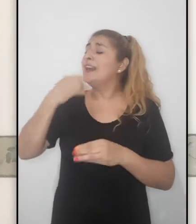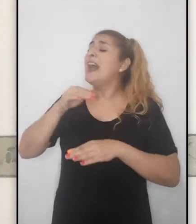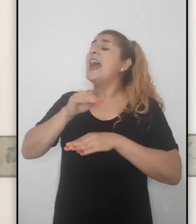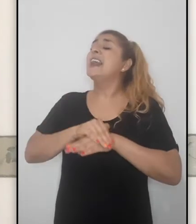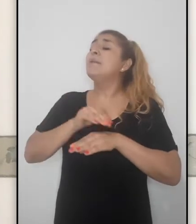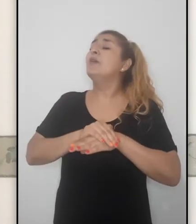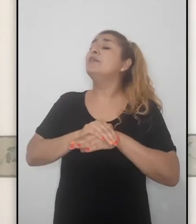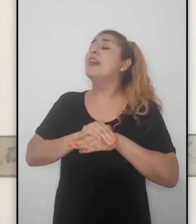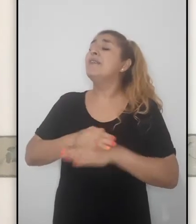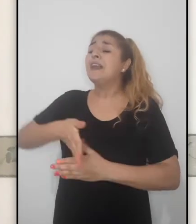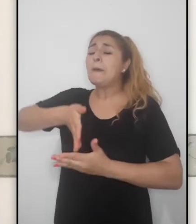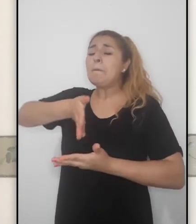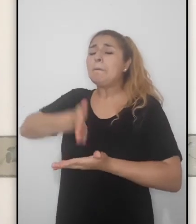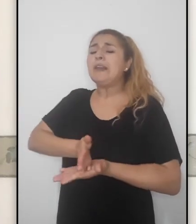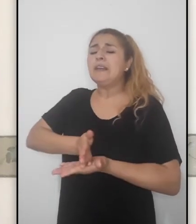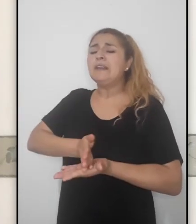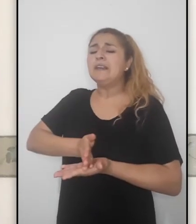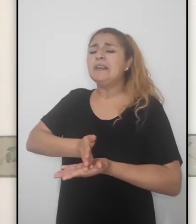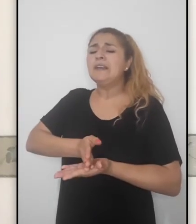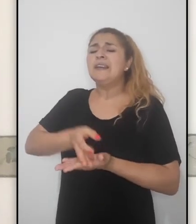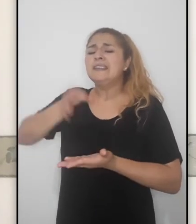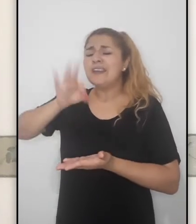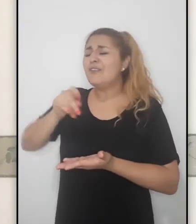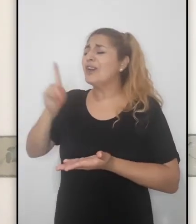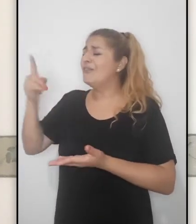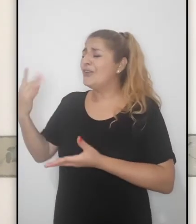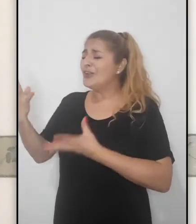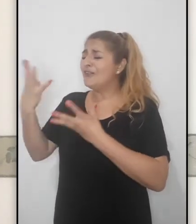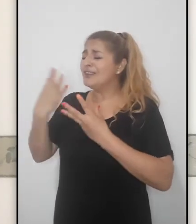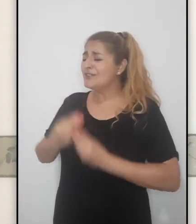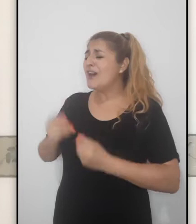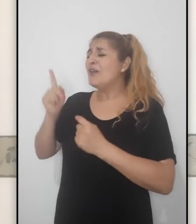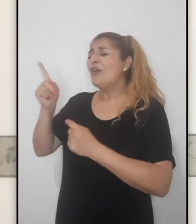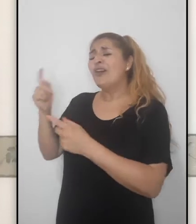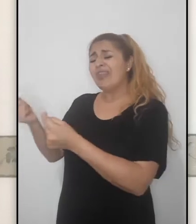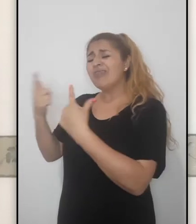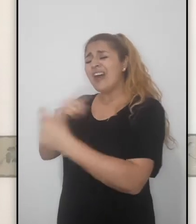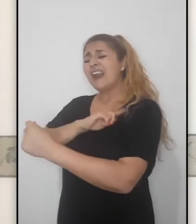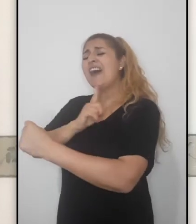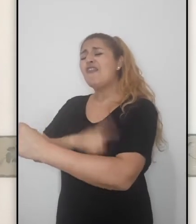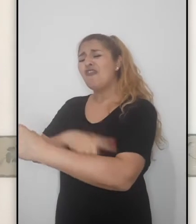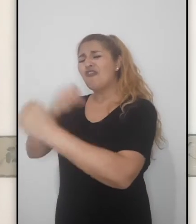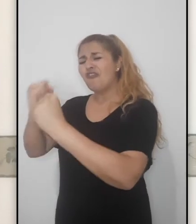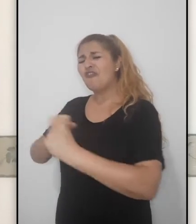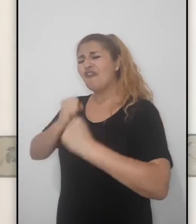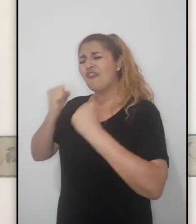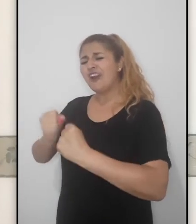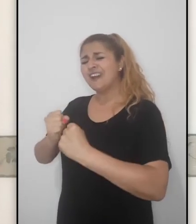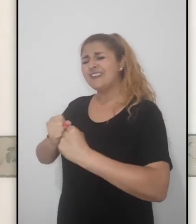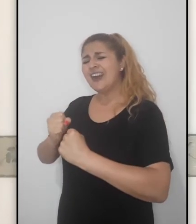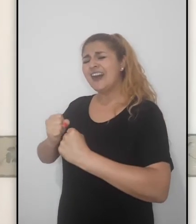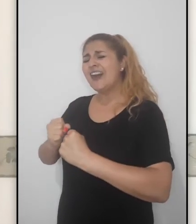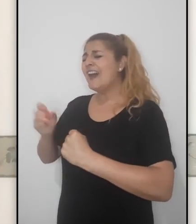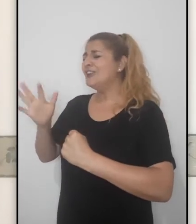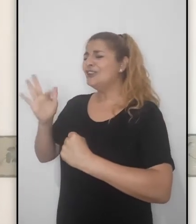estarás ayudando acompañando dándonos fuerzas y la capacidad para